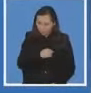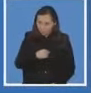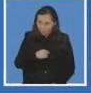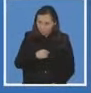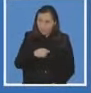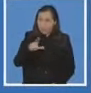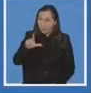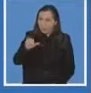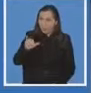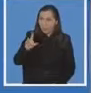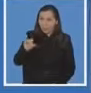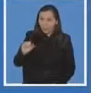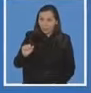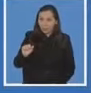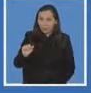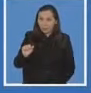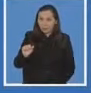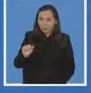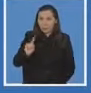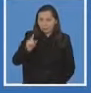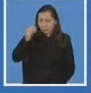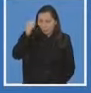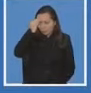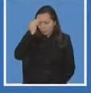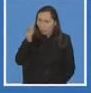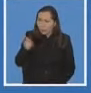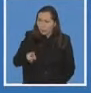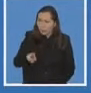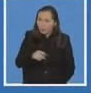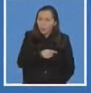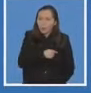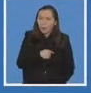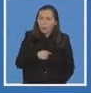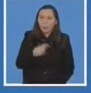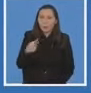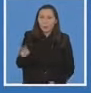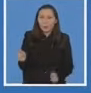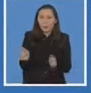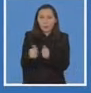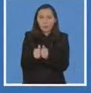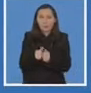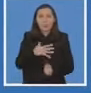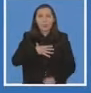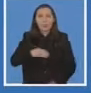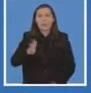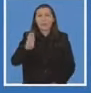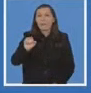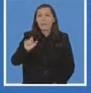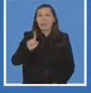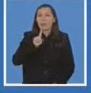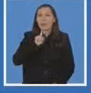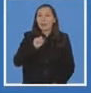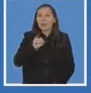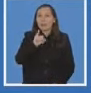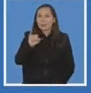Lidia con... No, pero graba, no te preocupes. Con su hijo, con Baltasar.